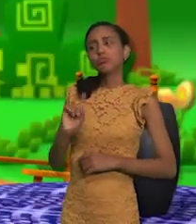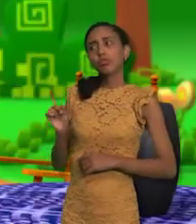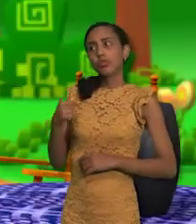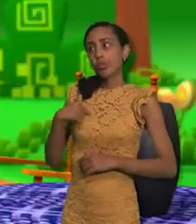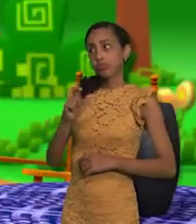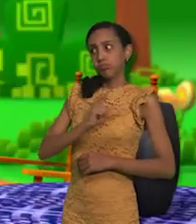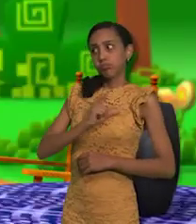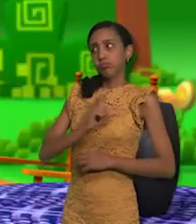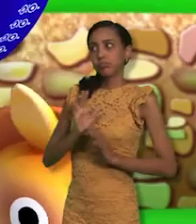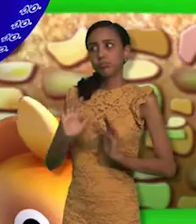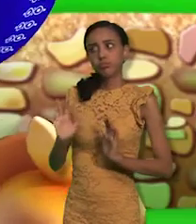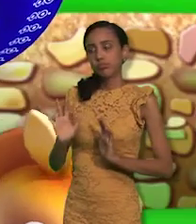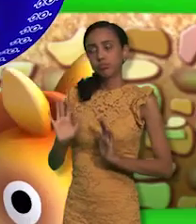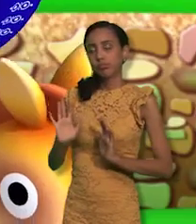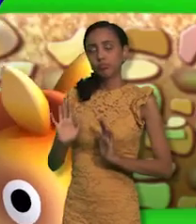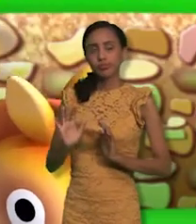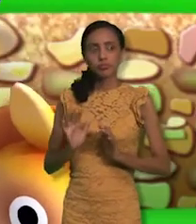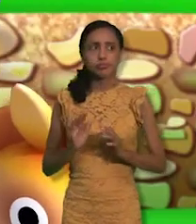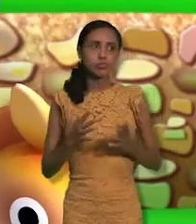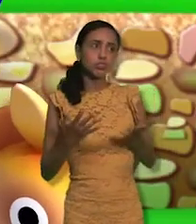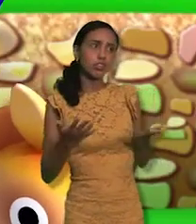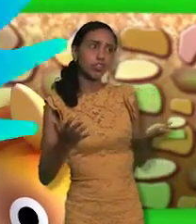no, no Que me asustarás